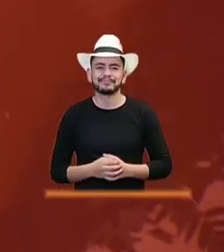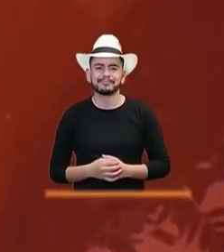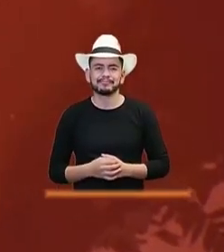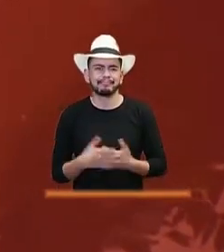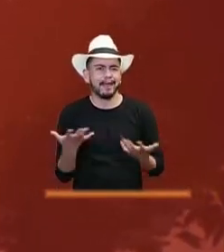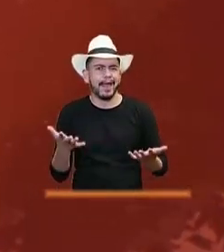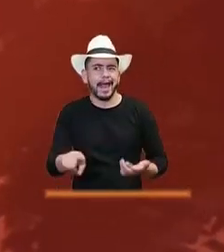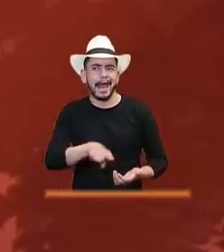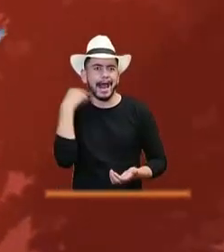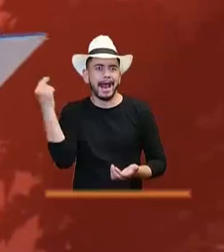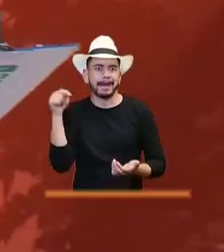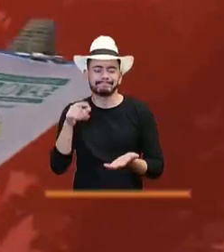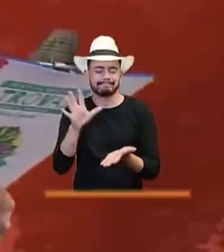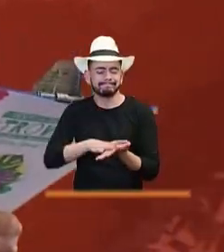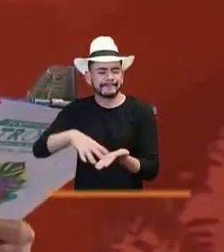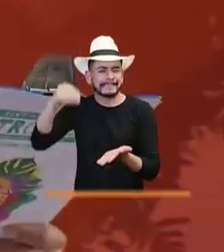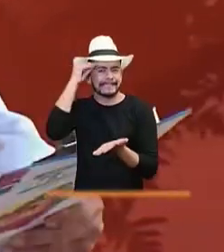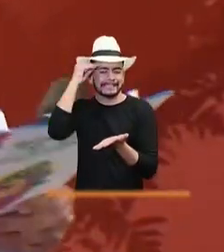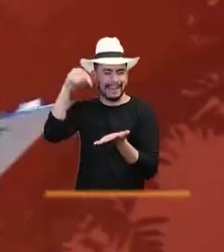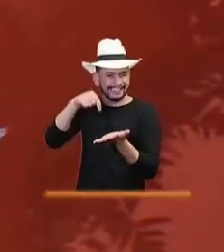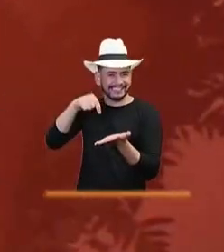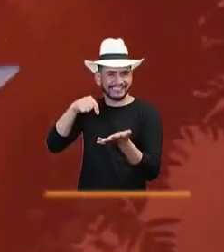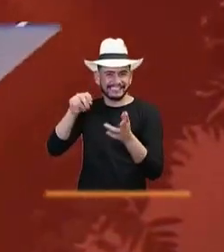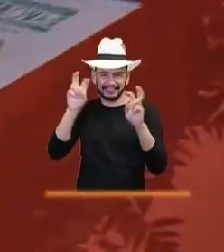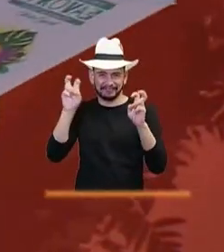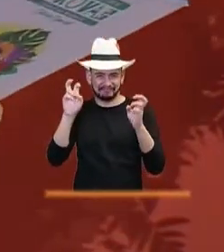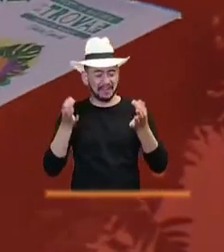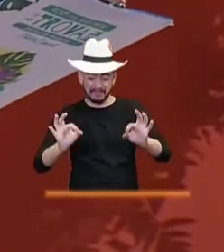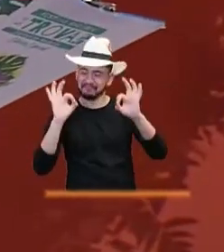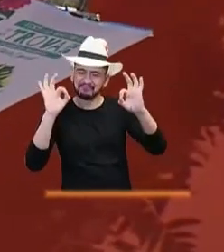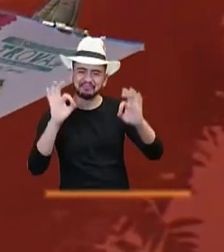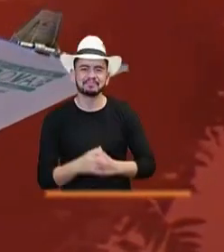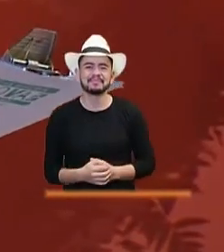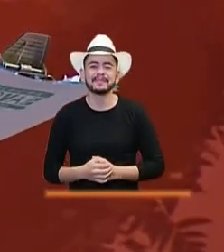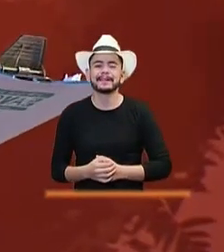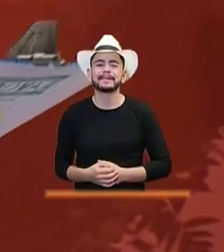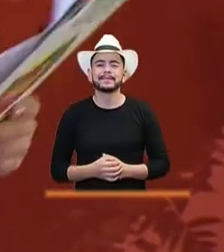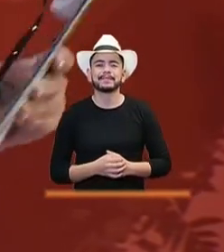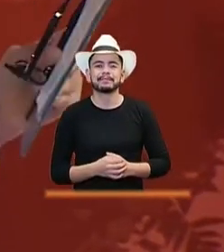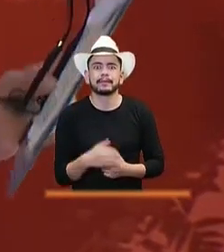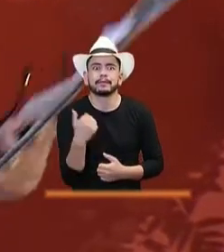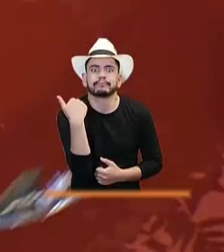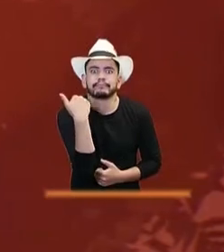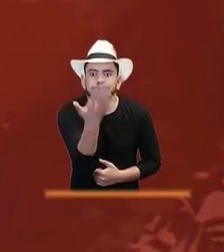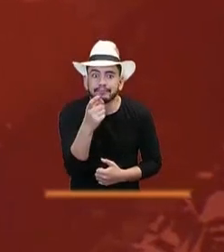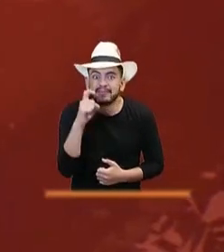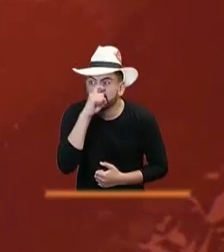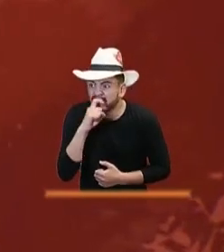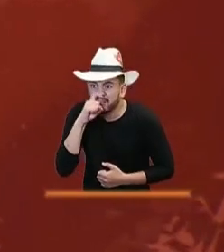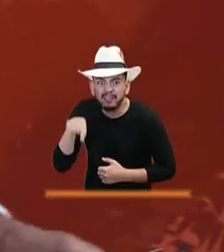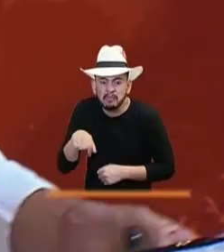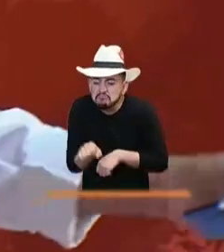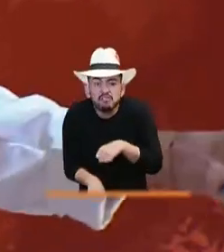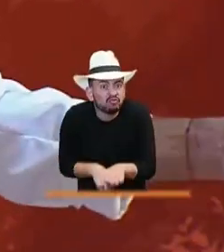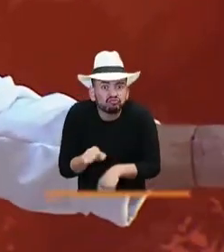un fracaso es el tema para los trovadores. El marrano en el chiquero, cuando vio que el carnicero